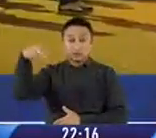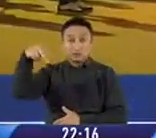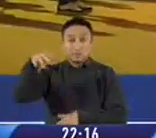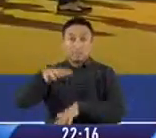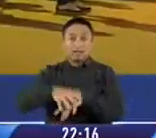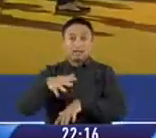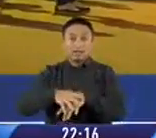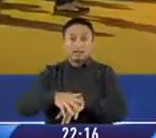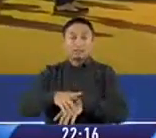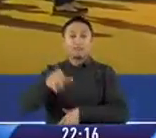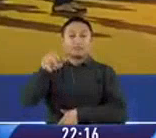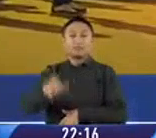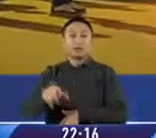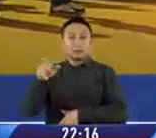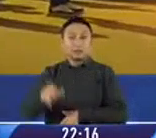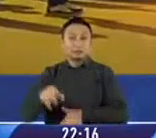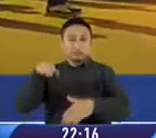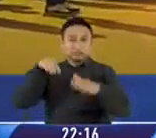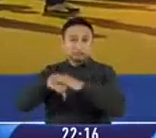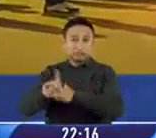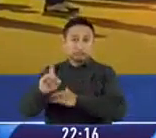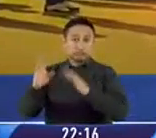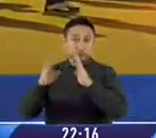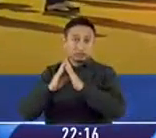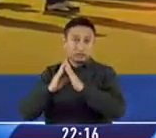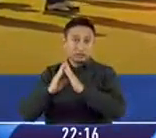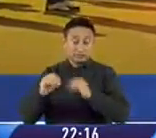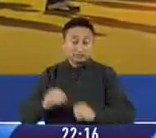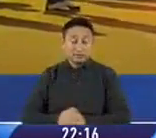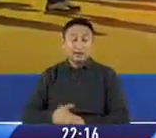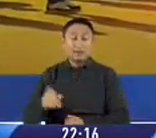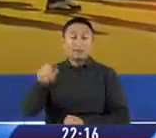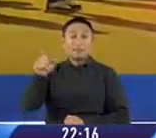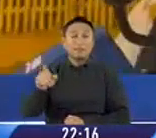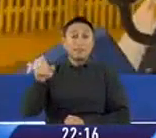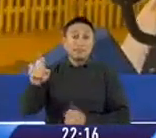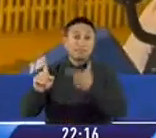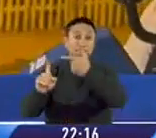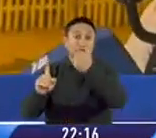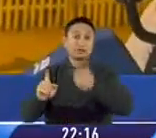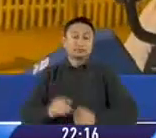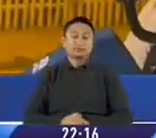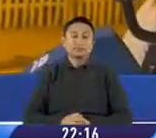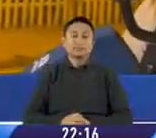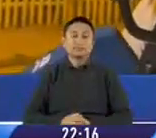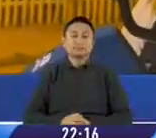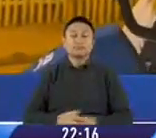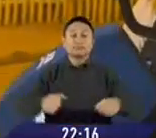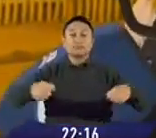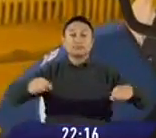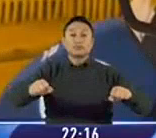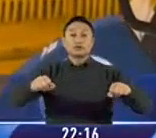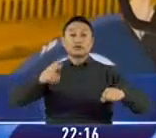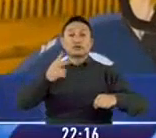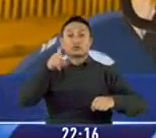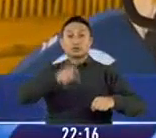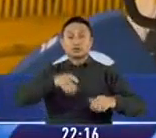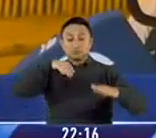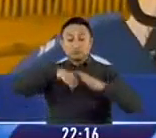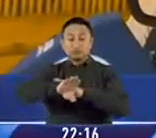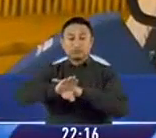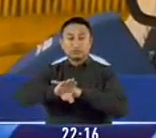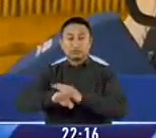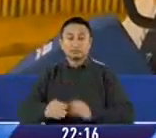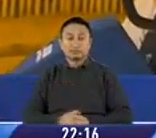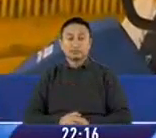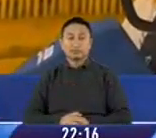donde sicarios ingresaron a esta vivienda y asesinaron a una persona. Habían ingresado una motocicleta con dos ocupantes por la parte